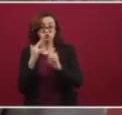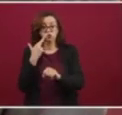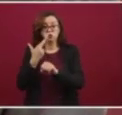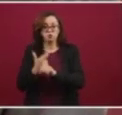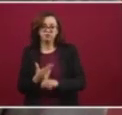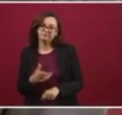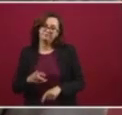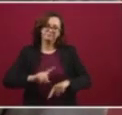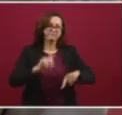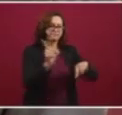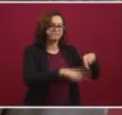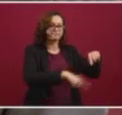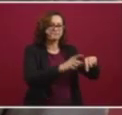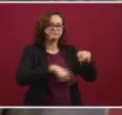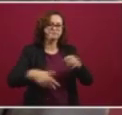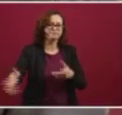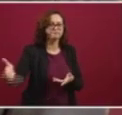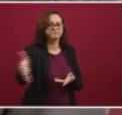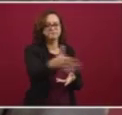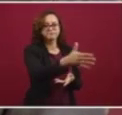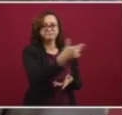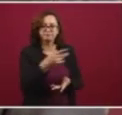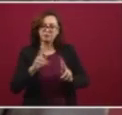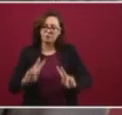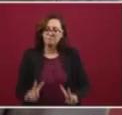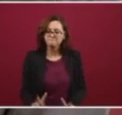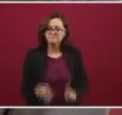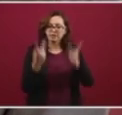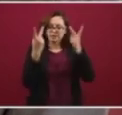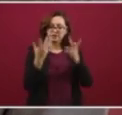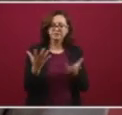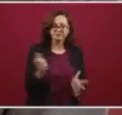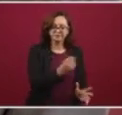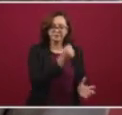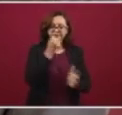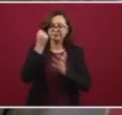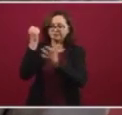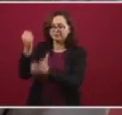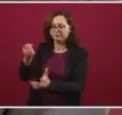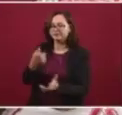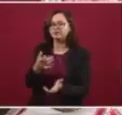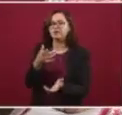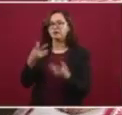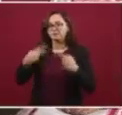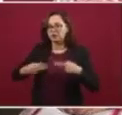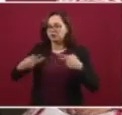recursos, en dinero, en obras, en